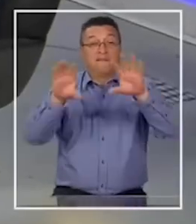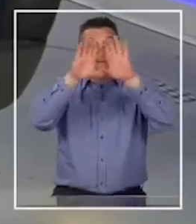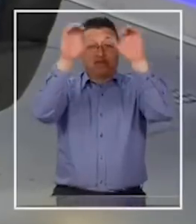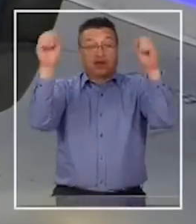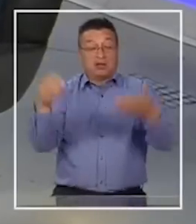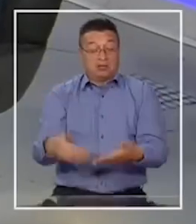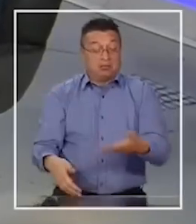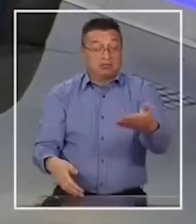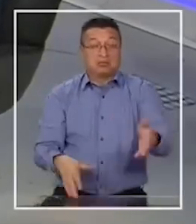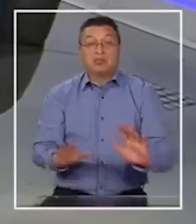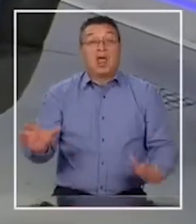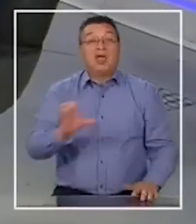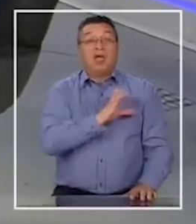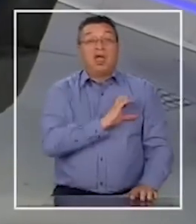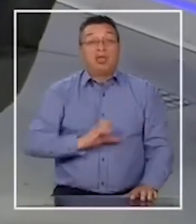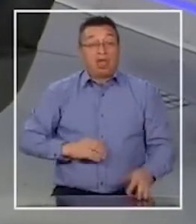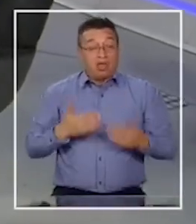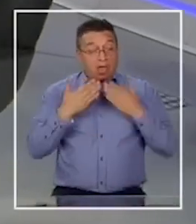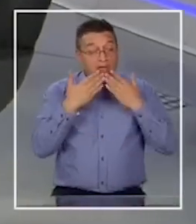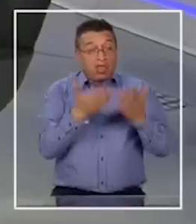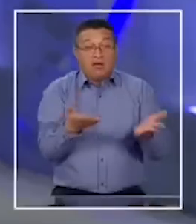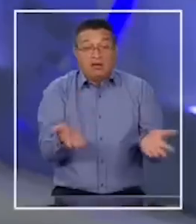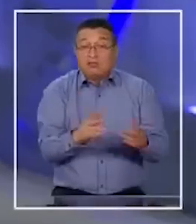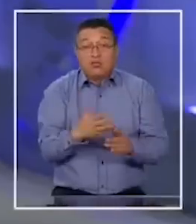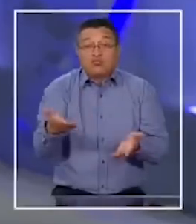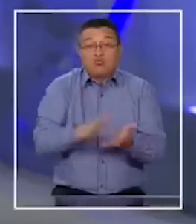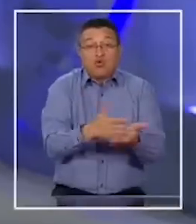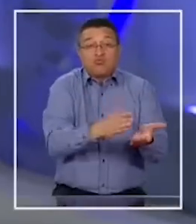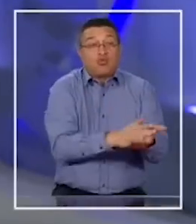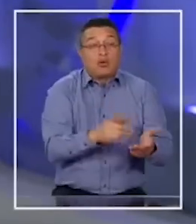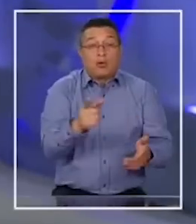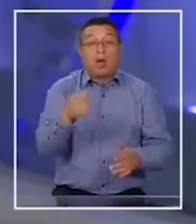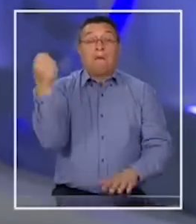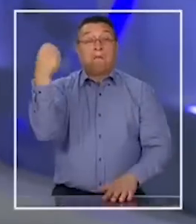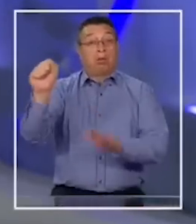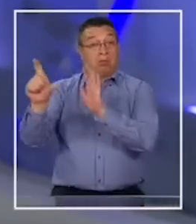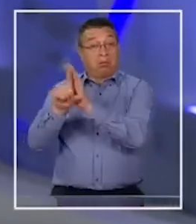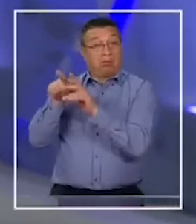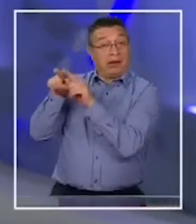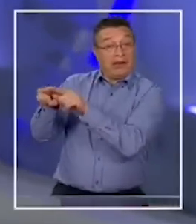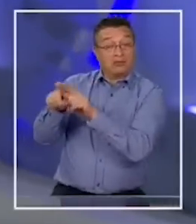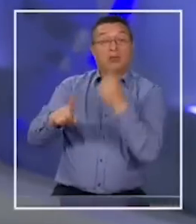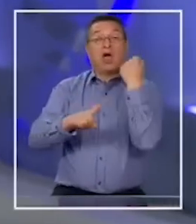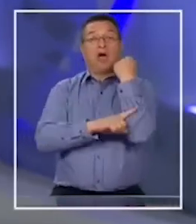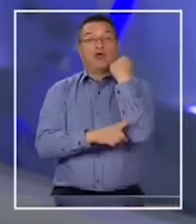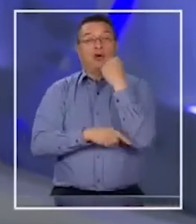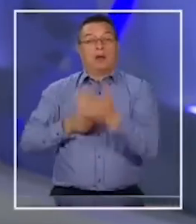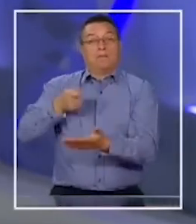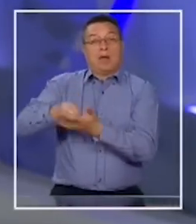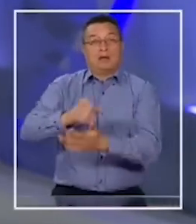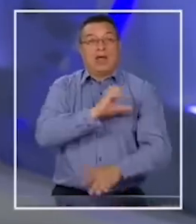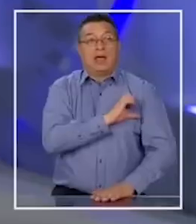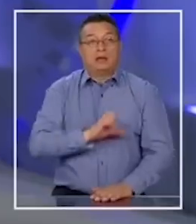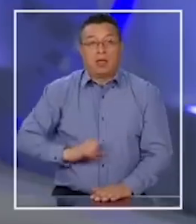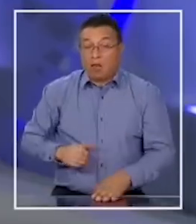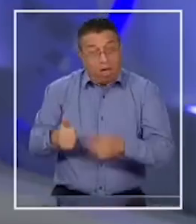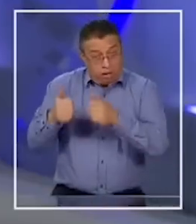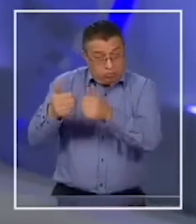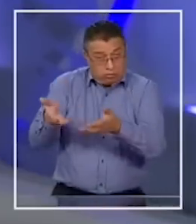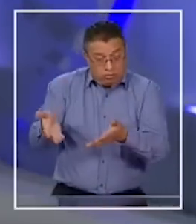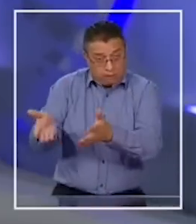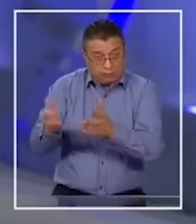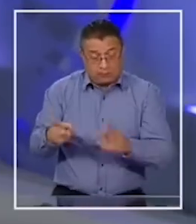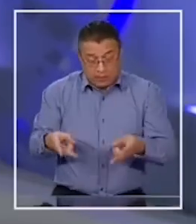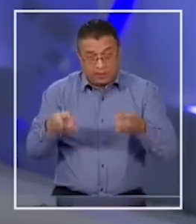fiscalía eso es lo que el estado le entrega a los chilenos en promedio cuando nos matan en cambio los delincuentes tienen un abogado pagado por el estado cosa que está bien que se haga